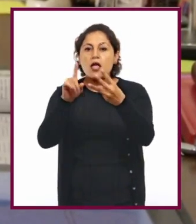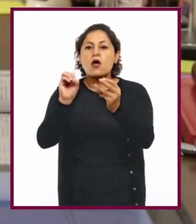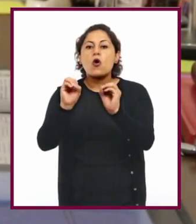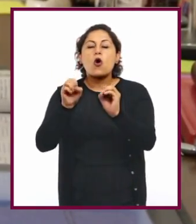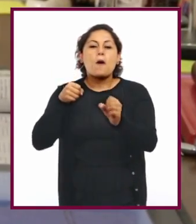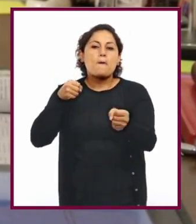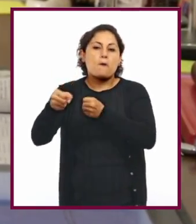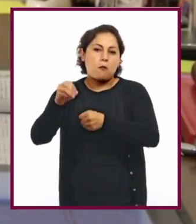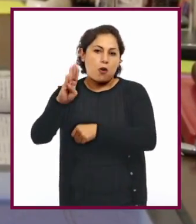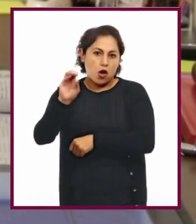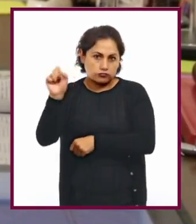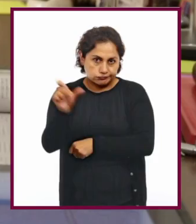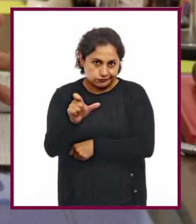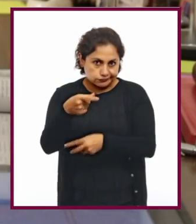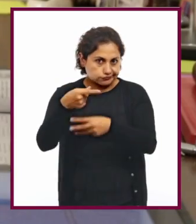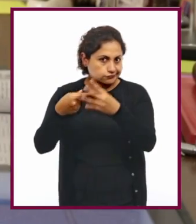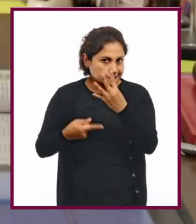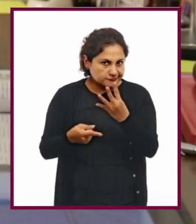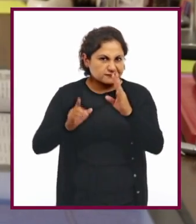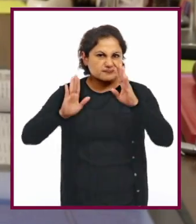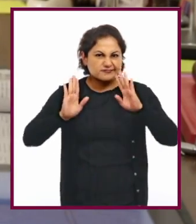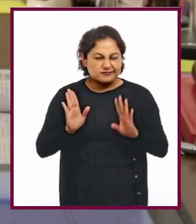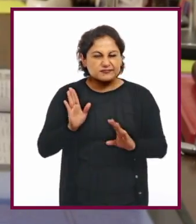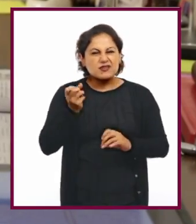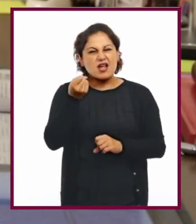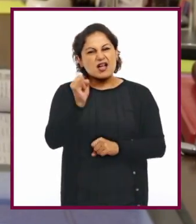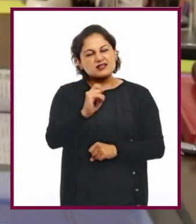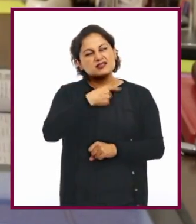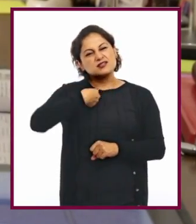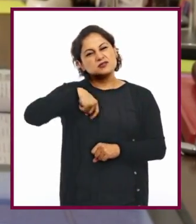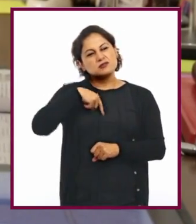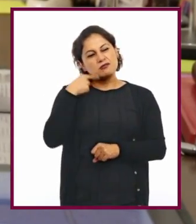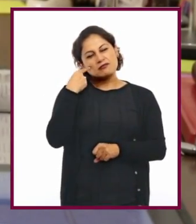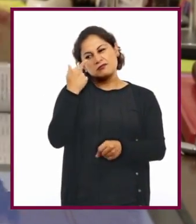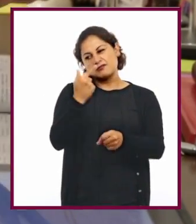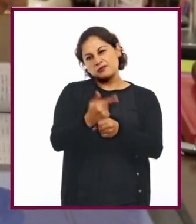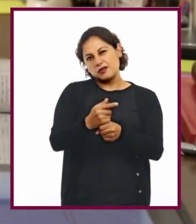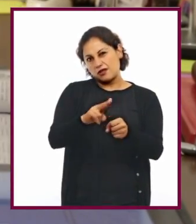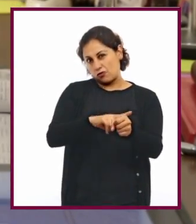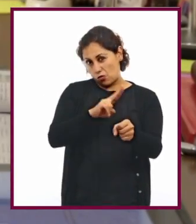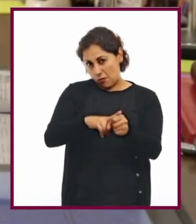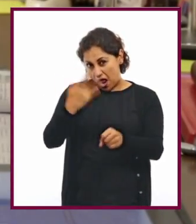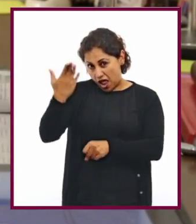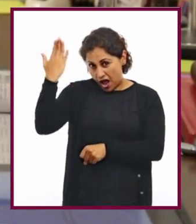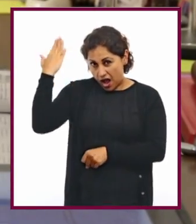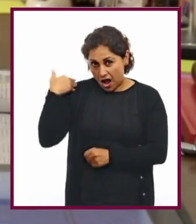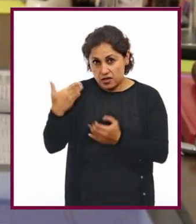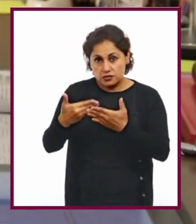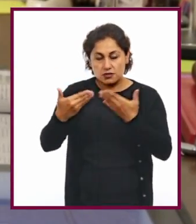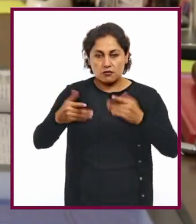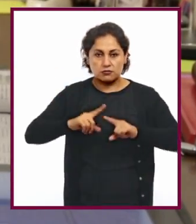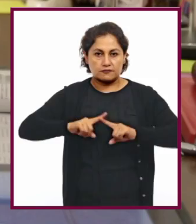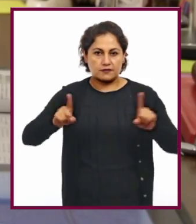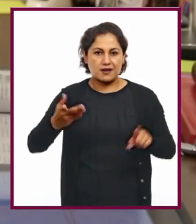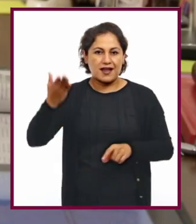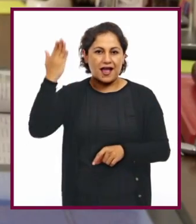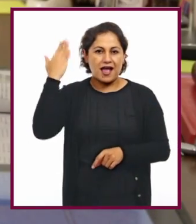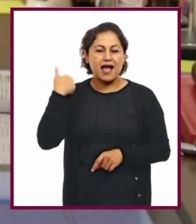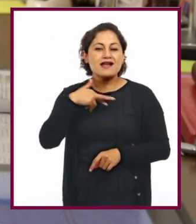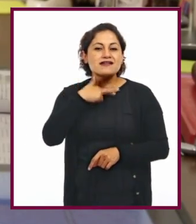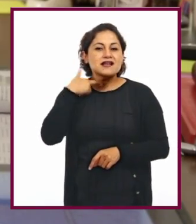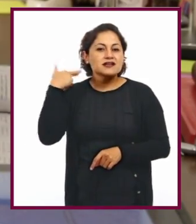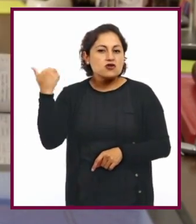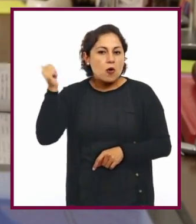como el box. Quizá algunos de estos ya no son tan normales como en el circo romano, donde el